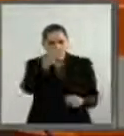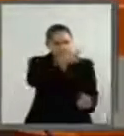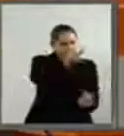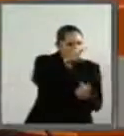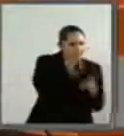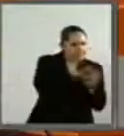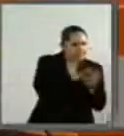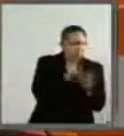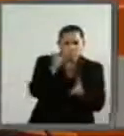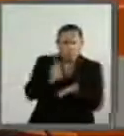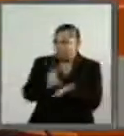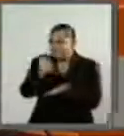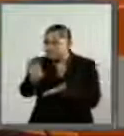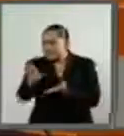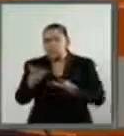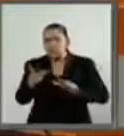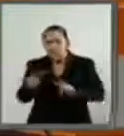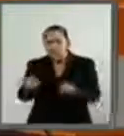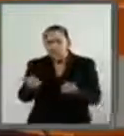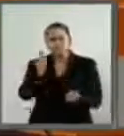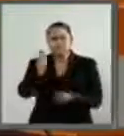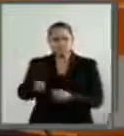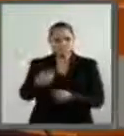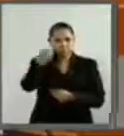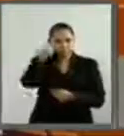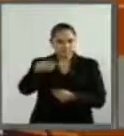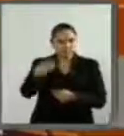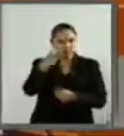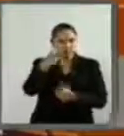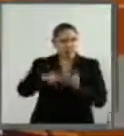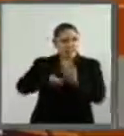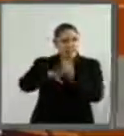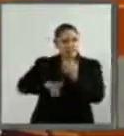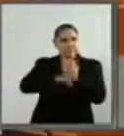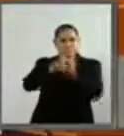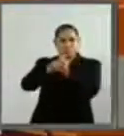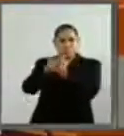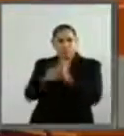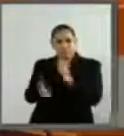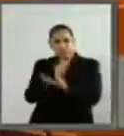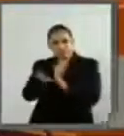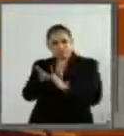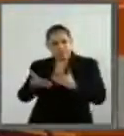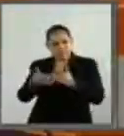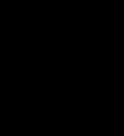problemas de planeación no hayan afectado a la obra. Gracias.